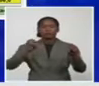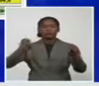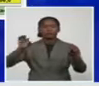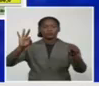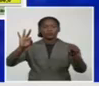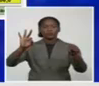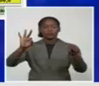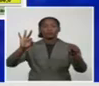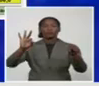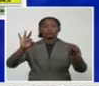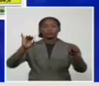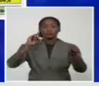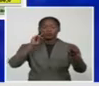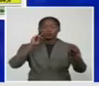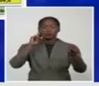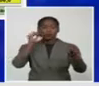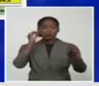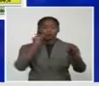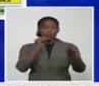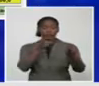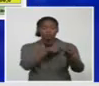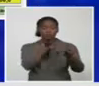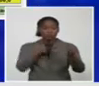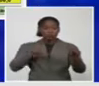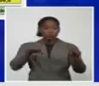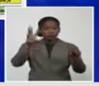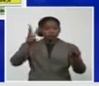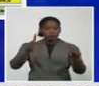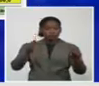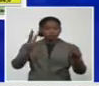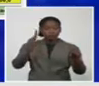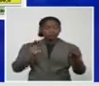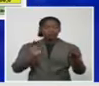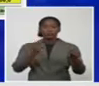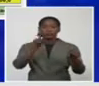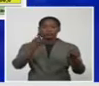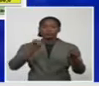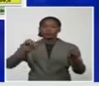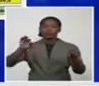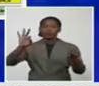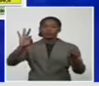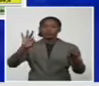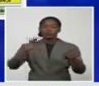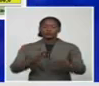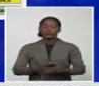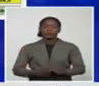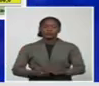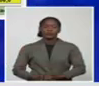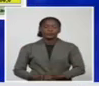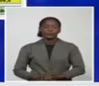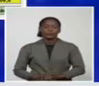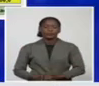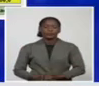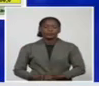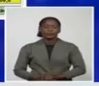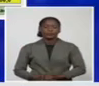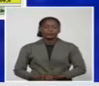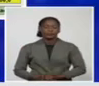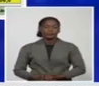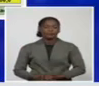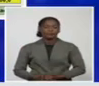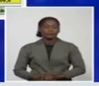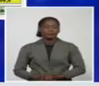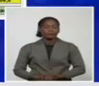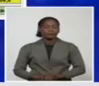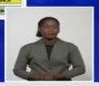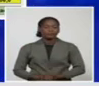por 100.000, 106 por 100.000 habitantes. Es la tasa que presenta Cuba en el día de ayer. Las Tunas